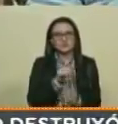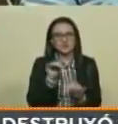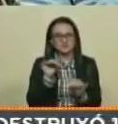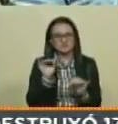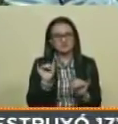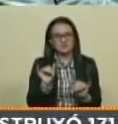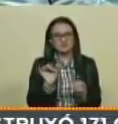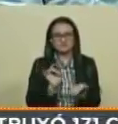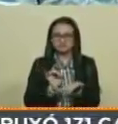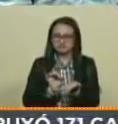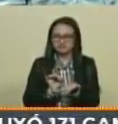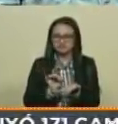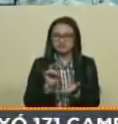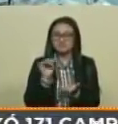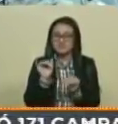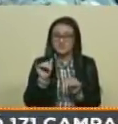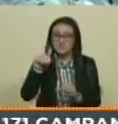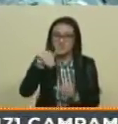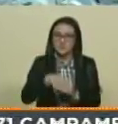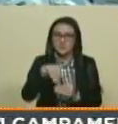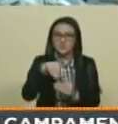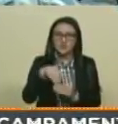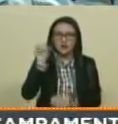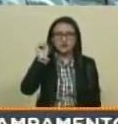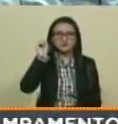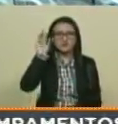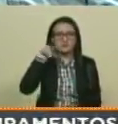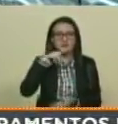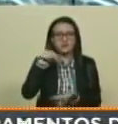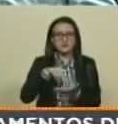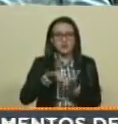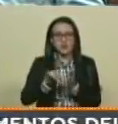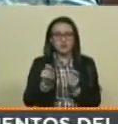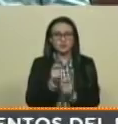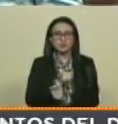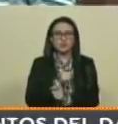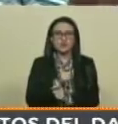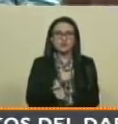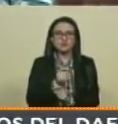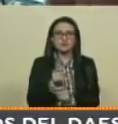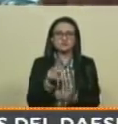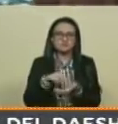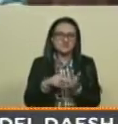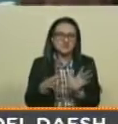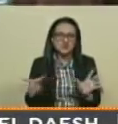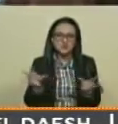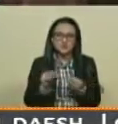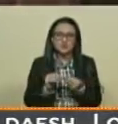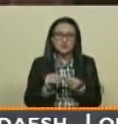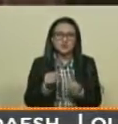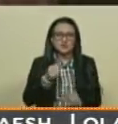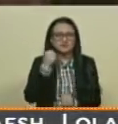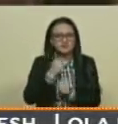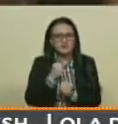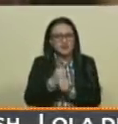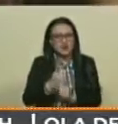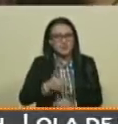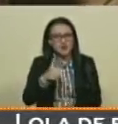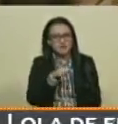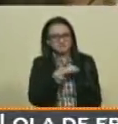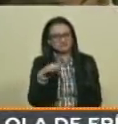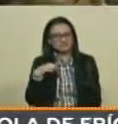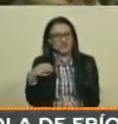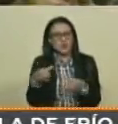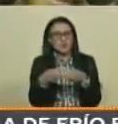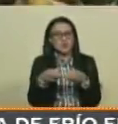votó esta Asamblea Nacional Constituyente, pudiéramos concluir en que se trabajó más para el beneficio personal de un